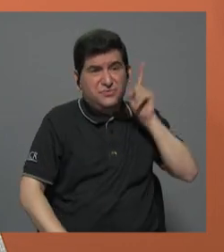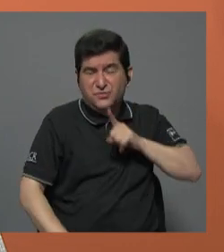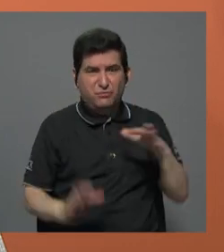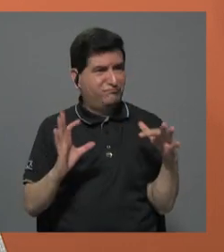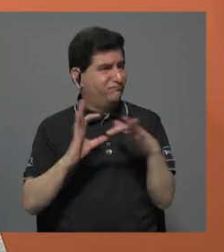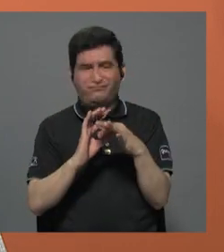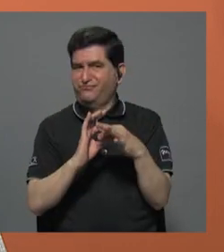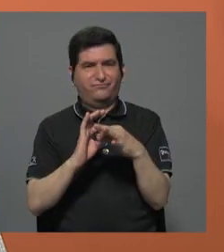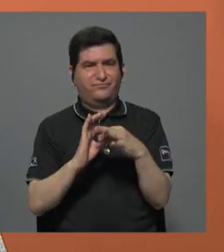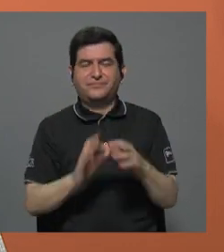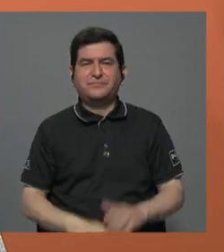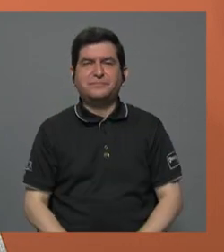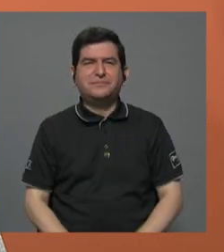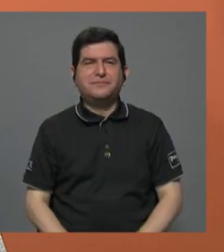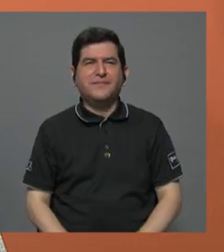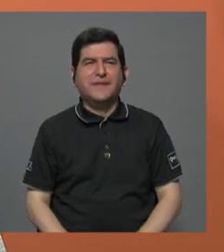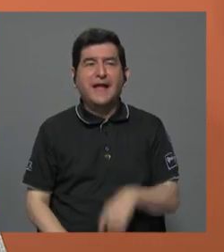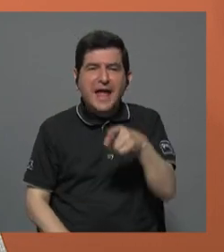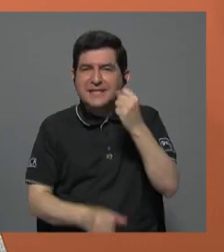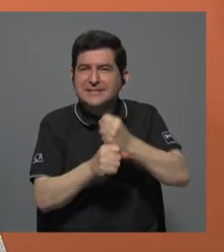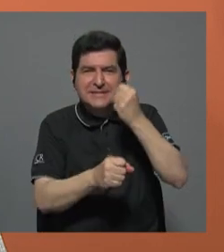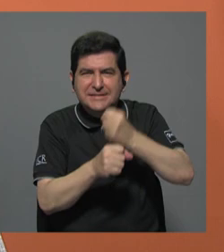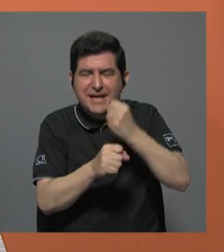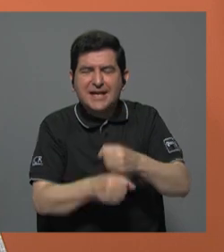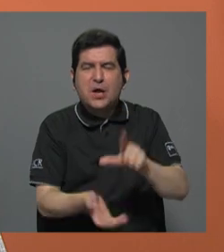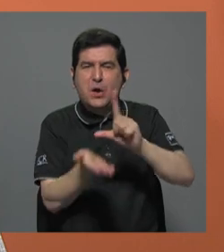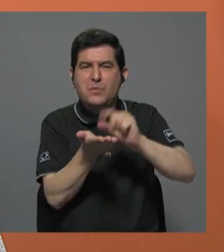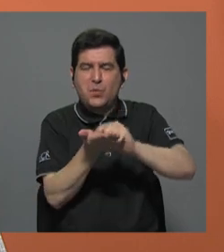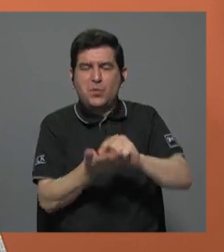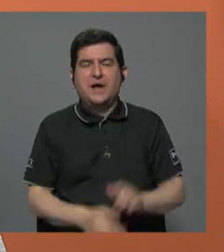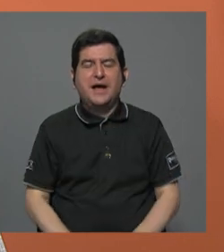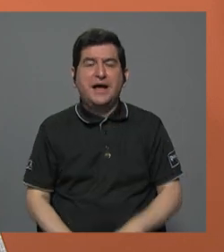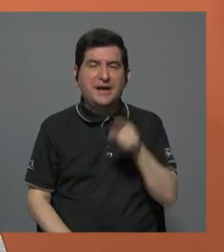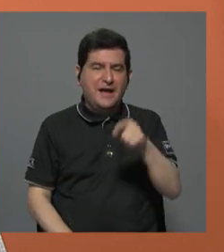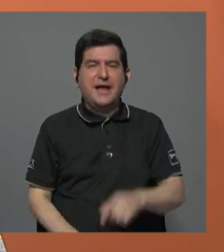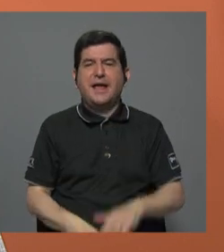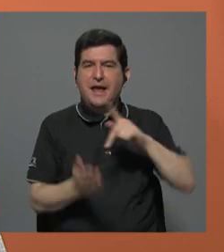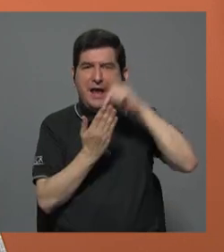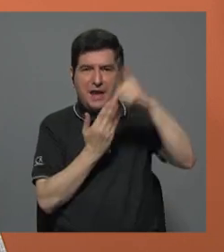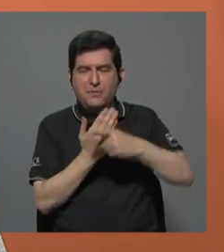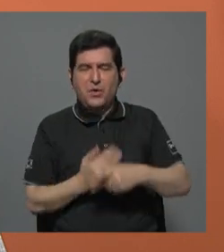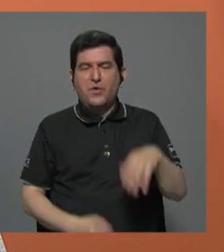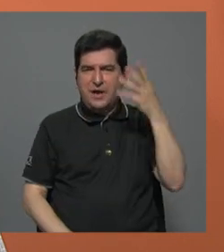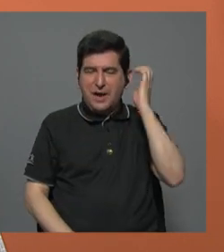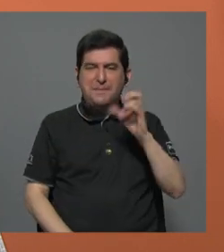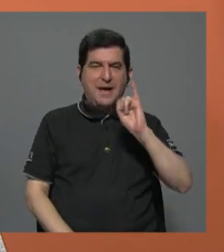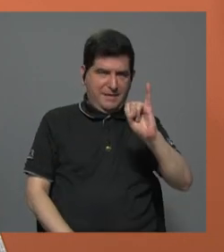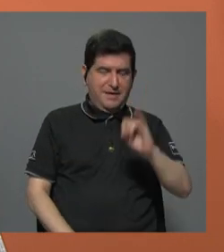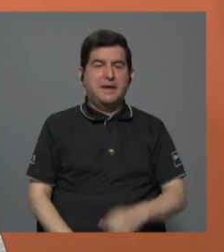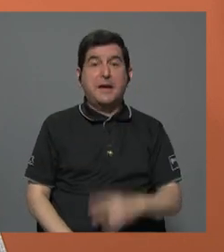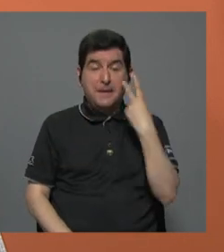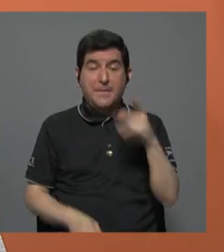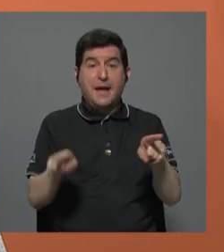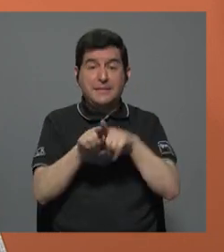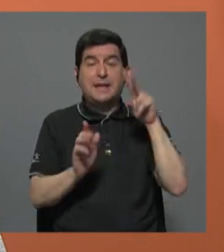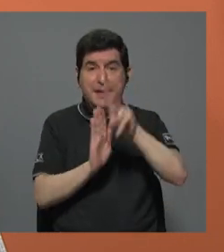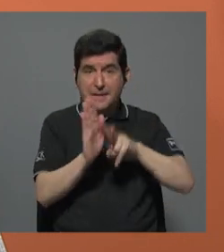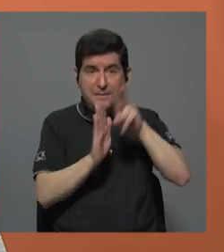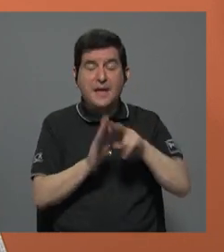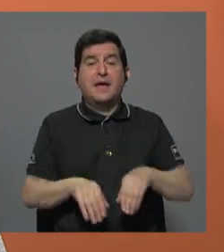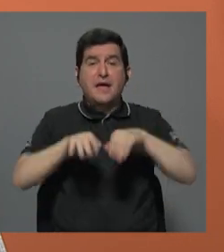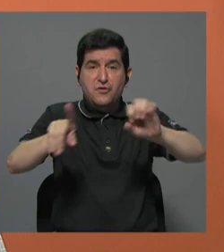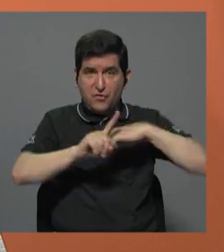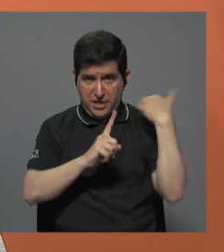nueva relación un poco de ese es el trabajo digamos que publicamos esta semana en interferencia que es igual los remito ahí para que también vean el vídeo completo en las redes sociales